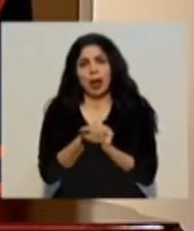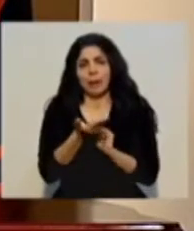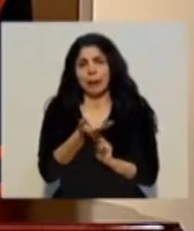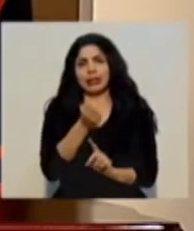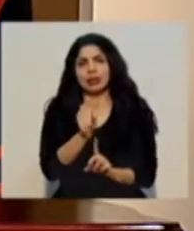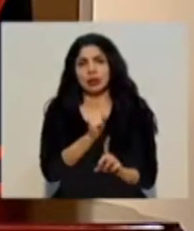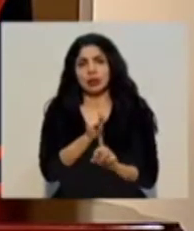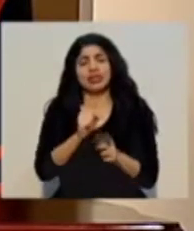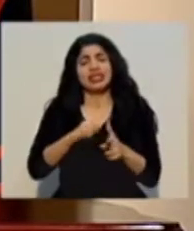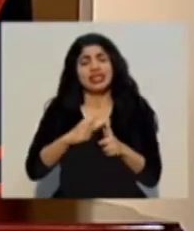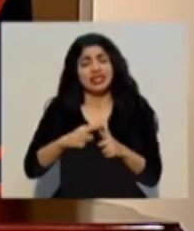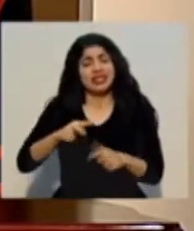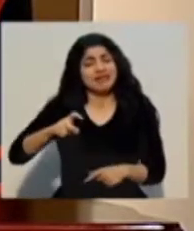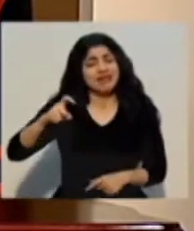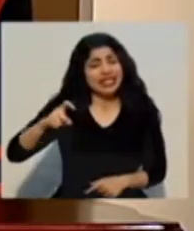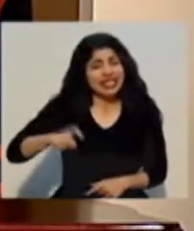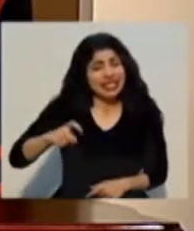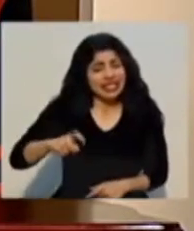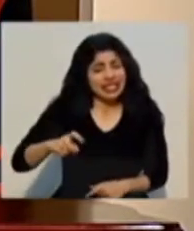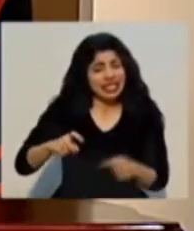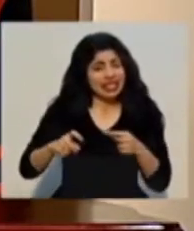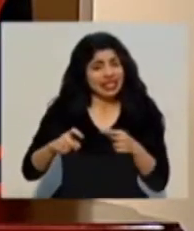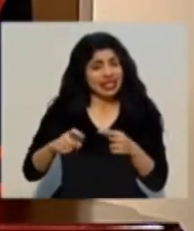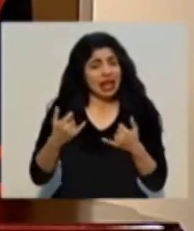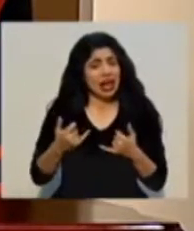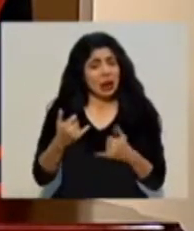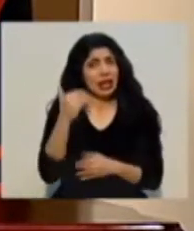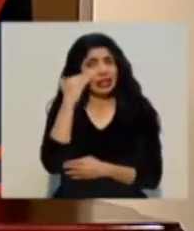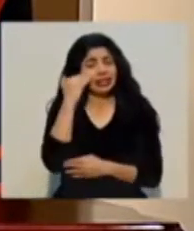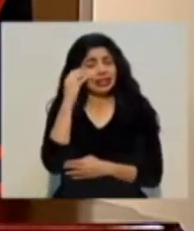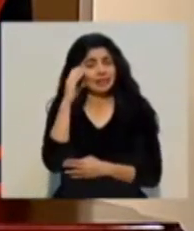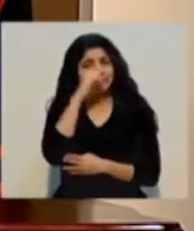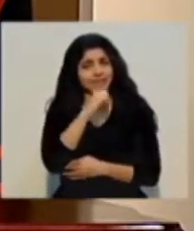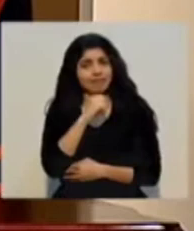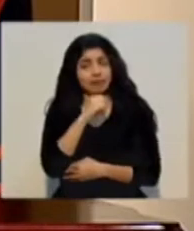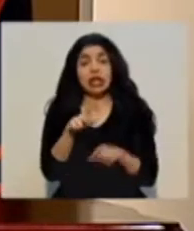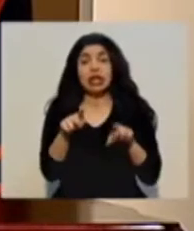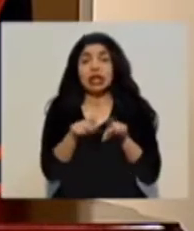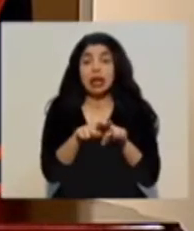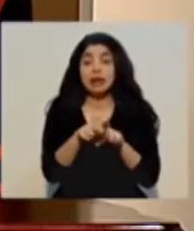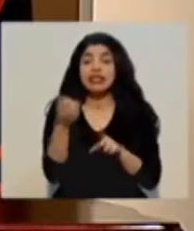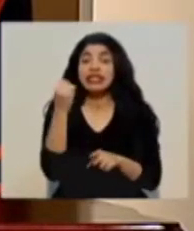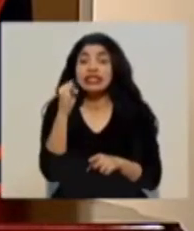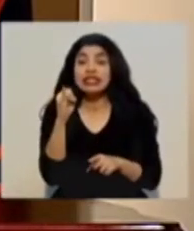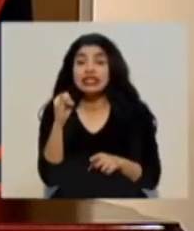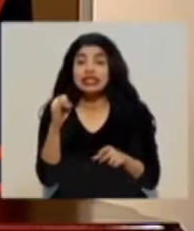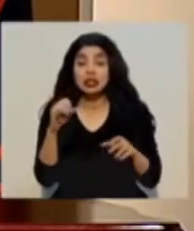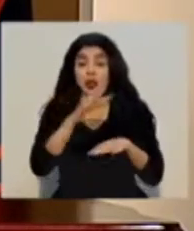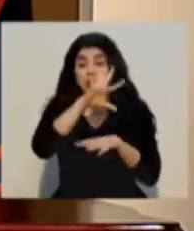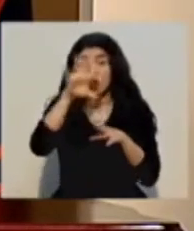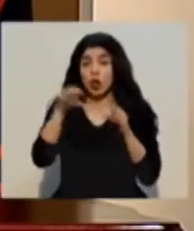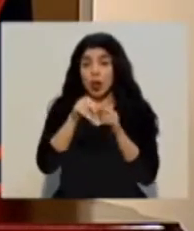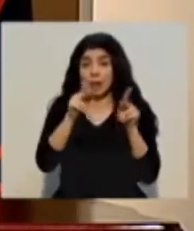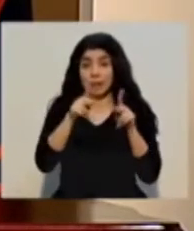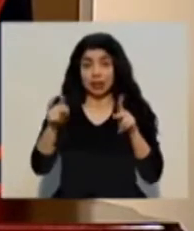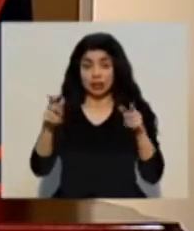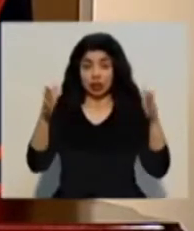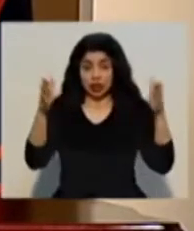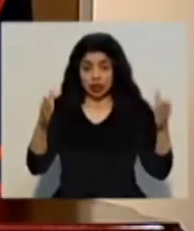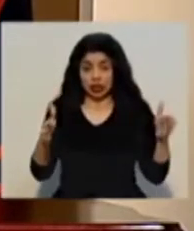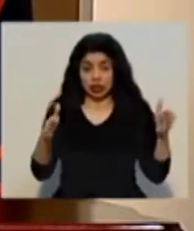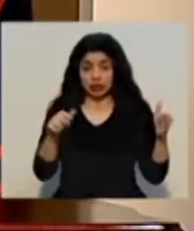es muy necesario que tengamos eso eso presente también si tomamos el total del segmento según